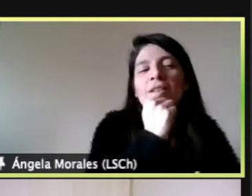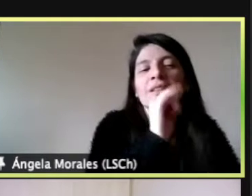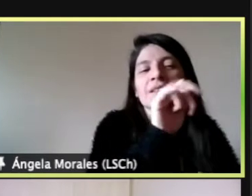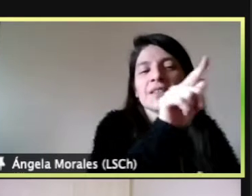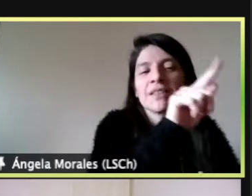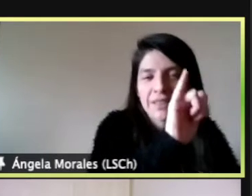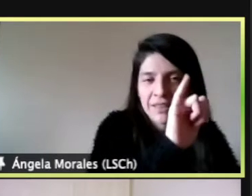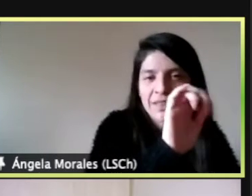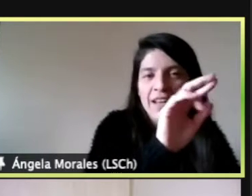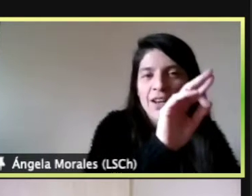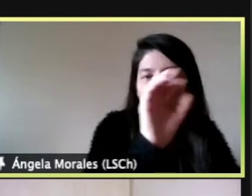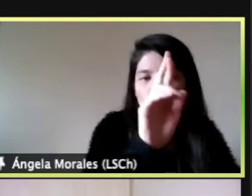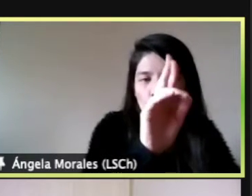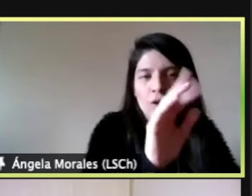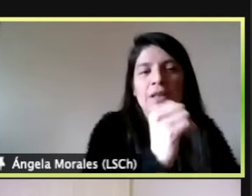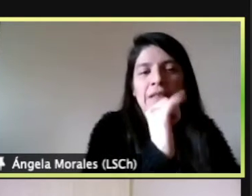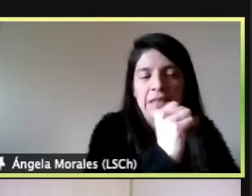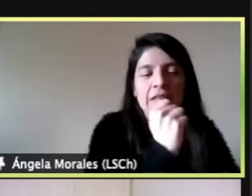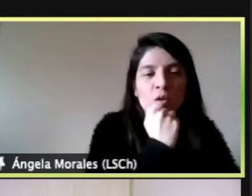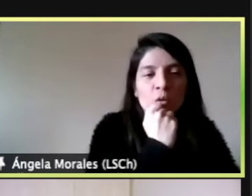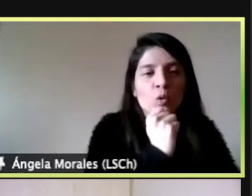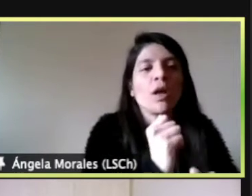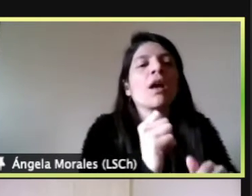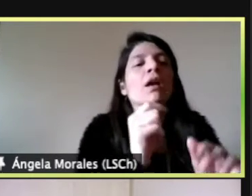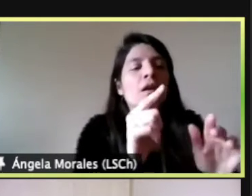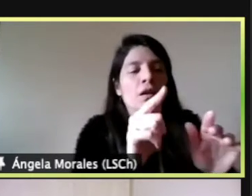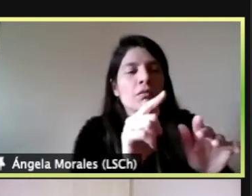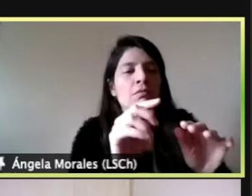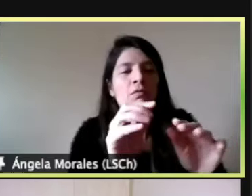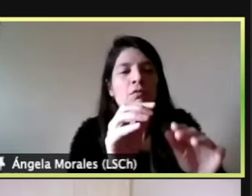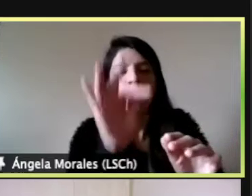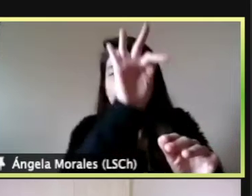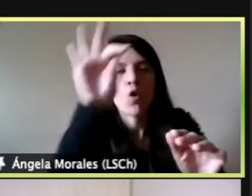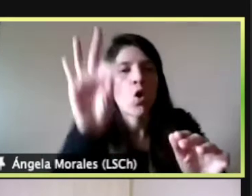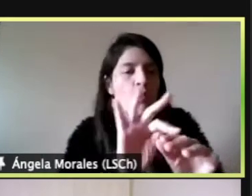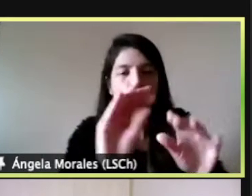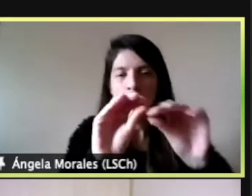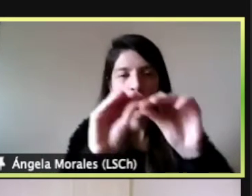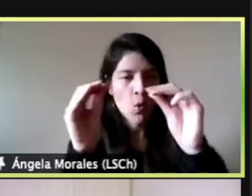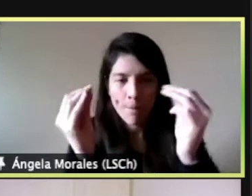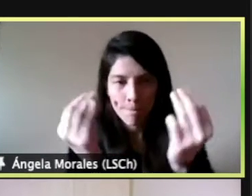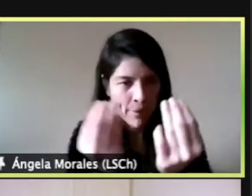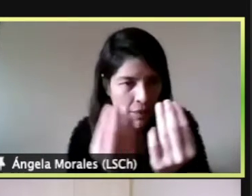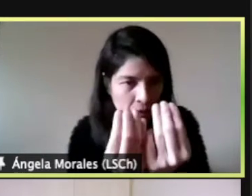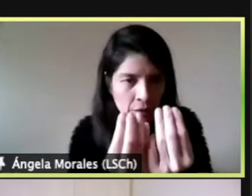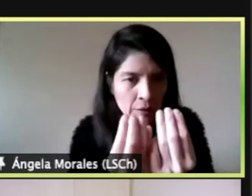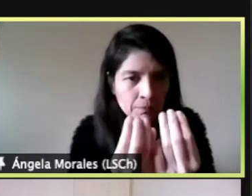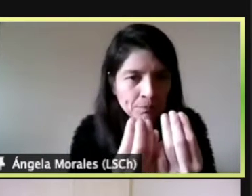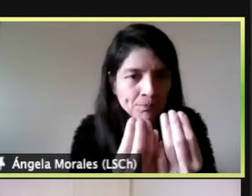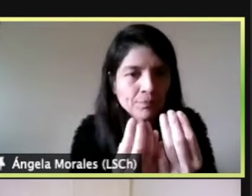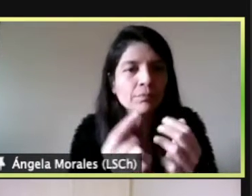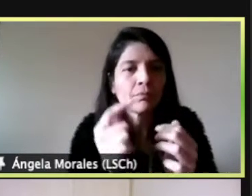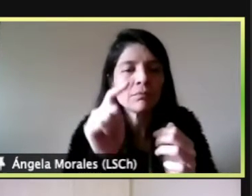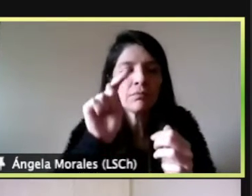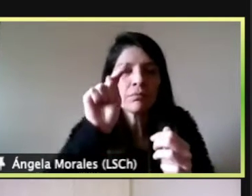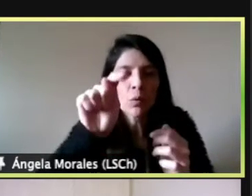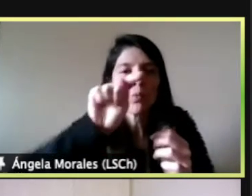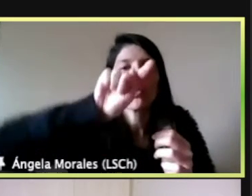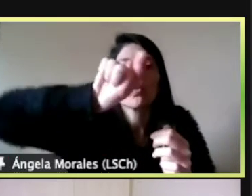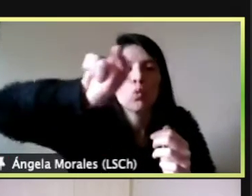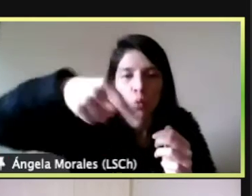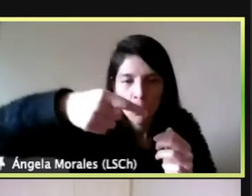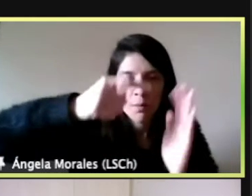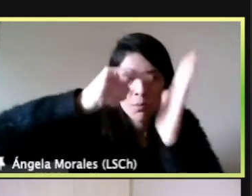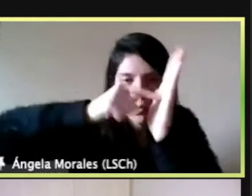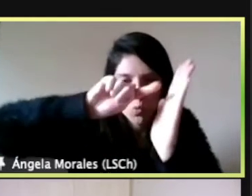completa que estaba acá, le doy coma, le doy punto y coma, y ahora le puedo dar un